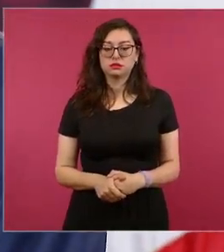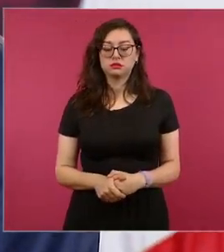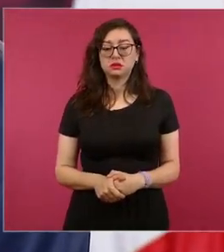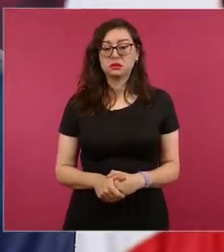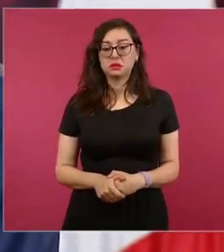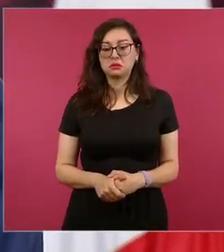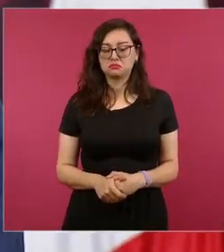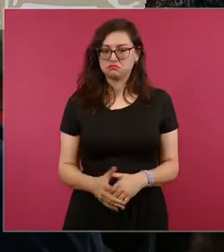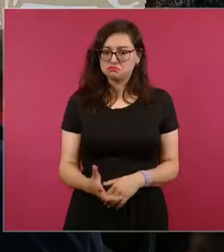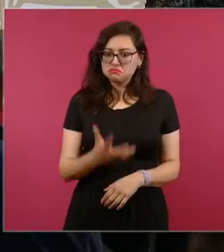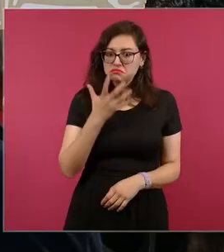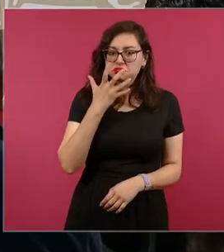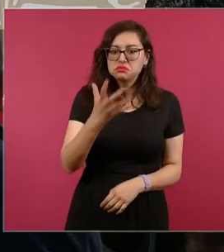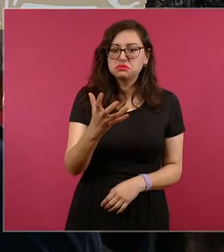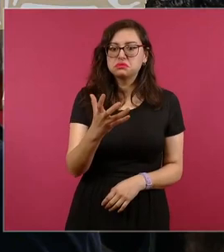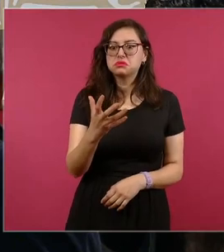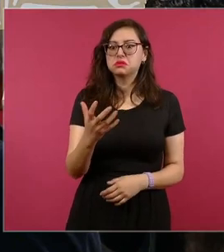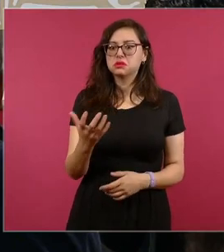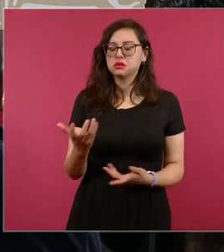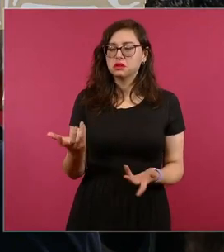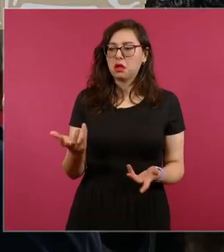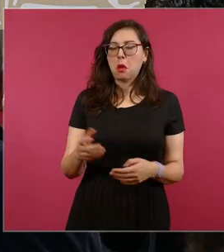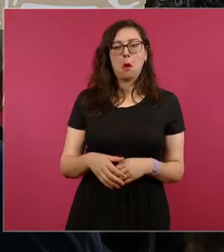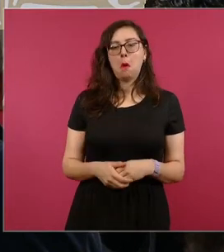Tibio, ambiguo.